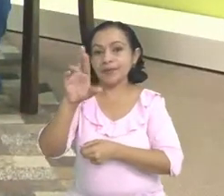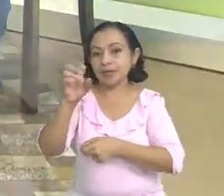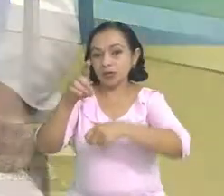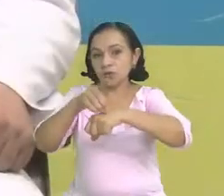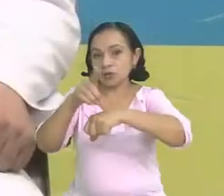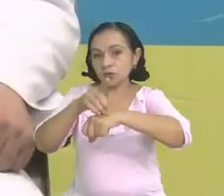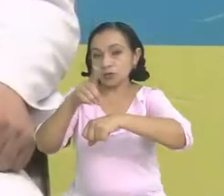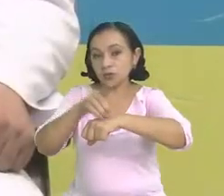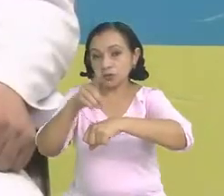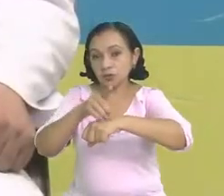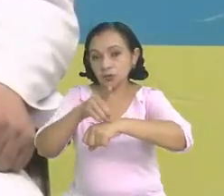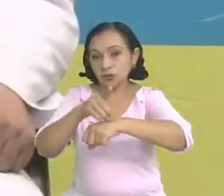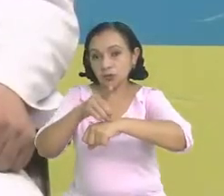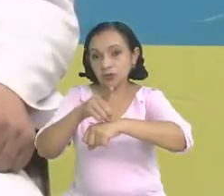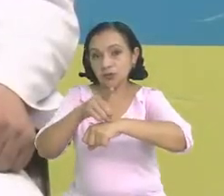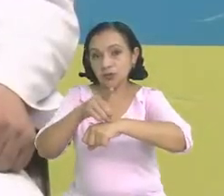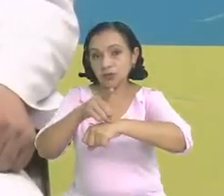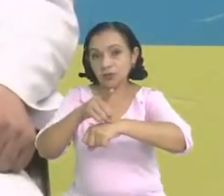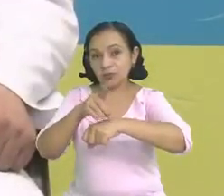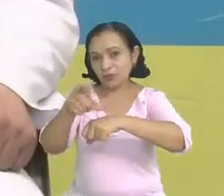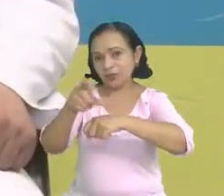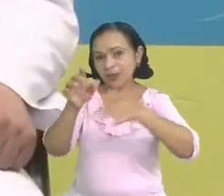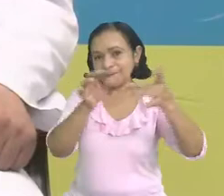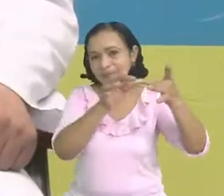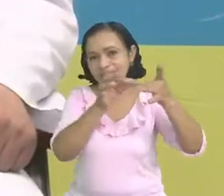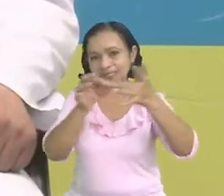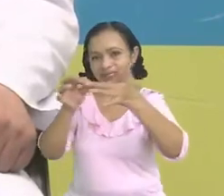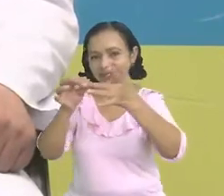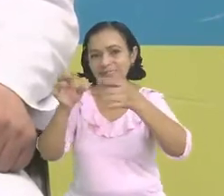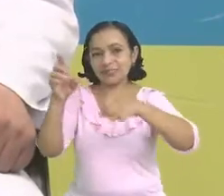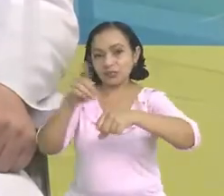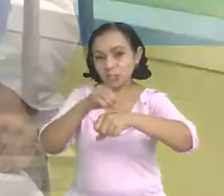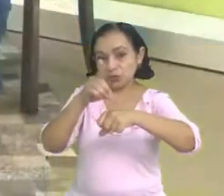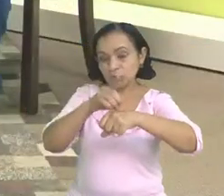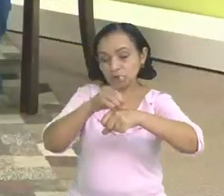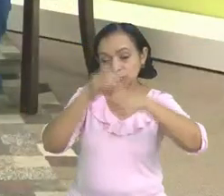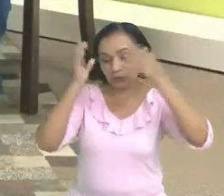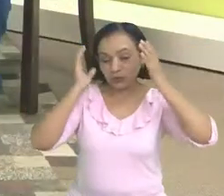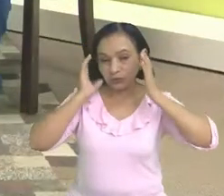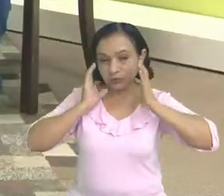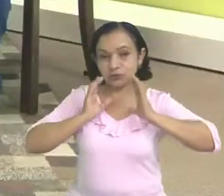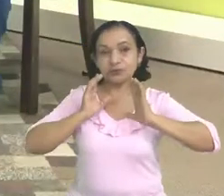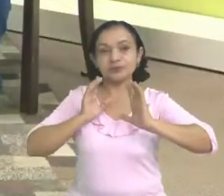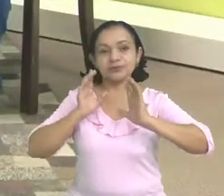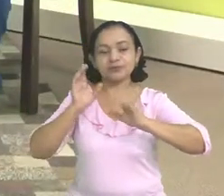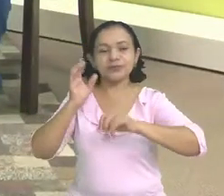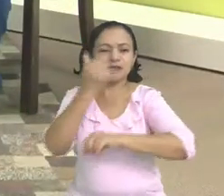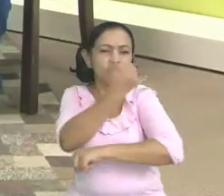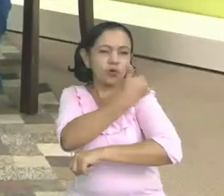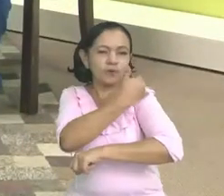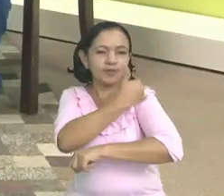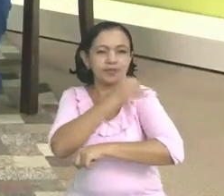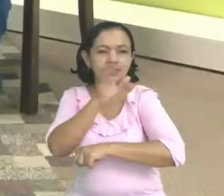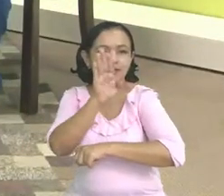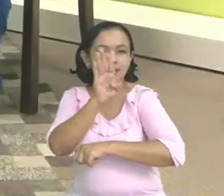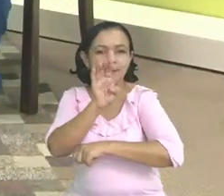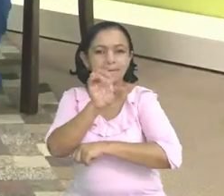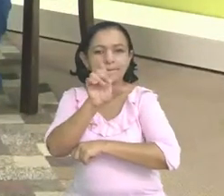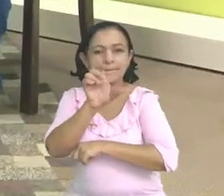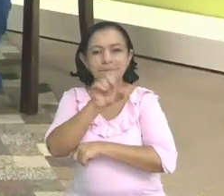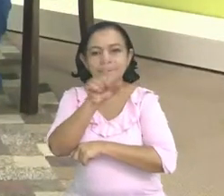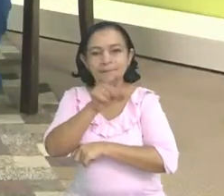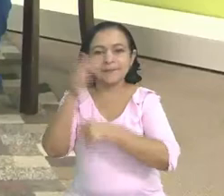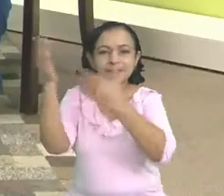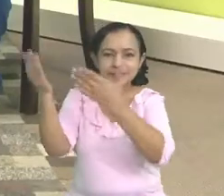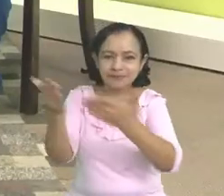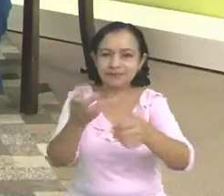es, la su especialidad es medicina interna, ¿verdad? Sí. Del Hospital Fernando Vélez Pay. Bienvenido,